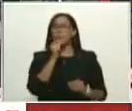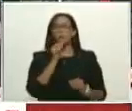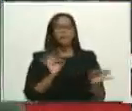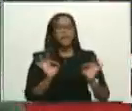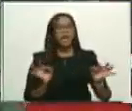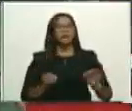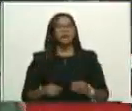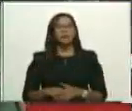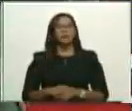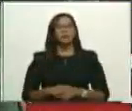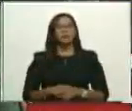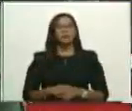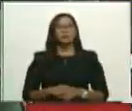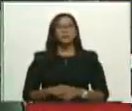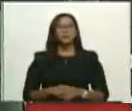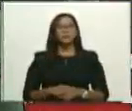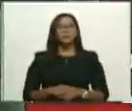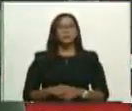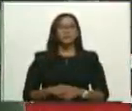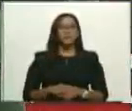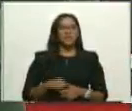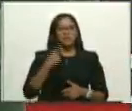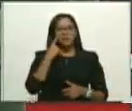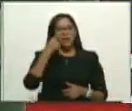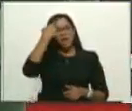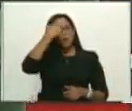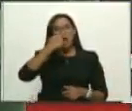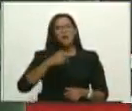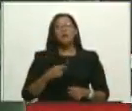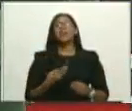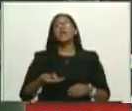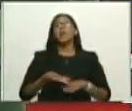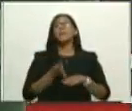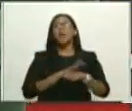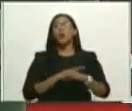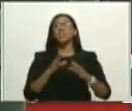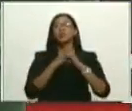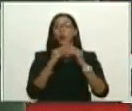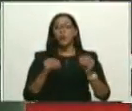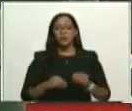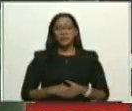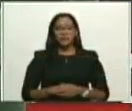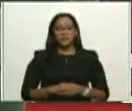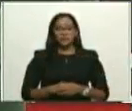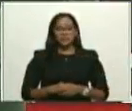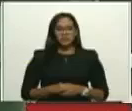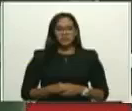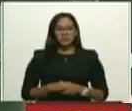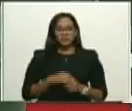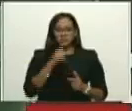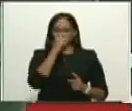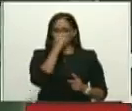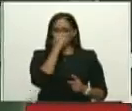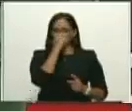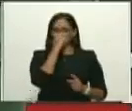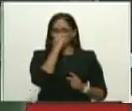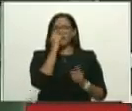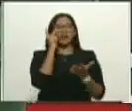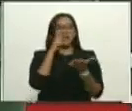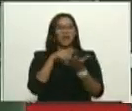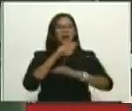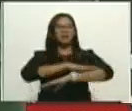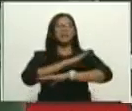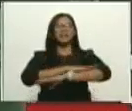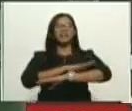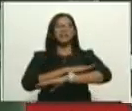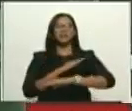nadie, sin tomar en cuenta al pueblo, que es lo peor de todo. Y llegan a un cargo y se